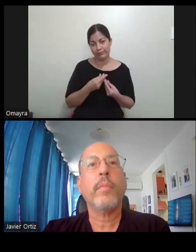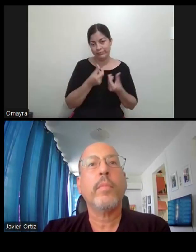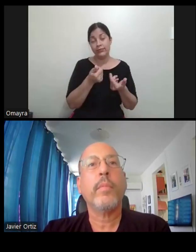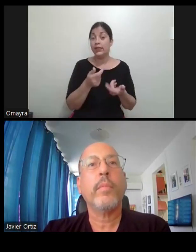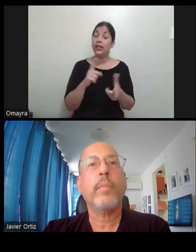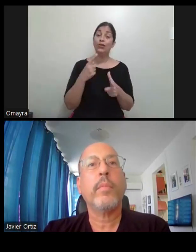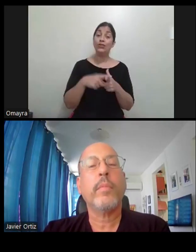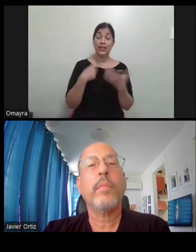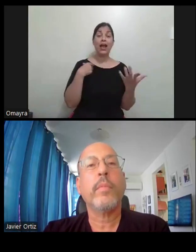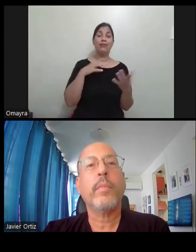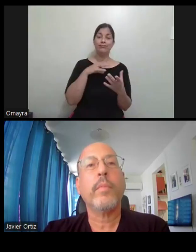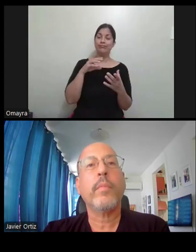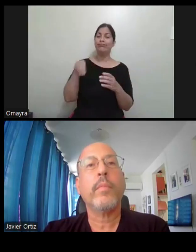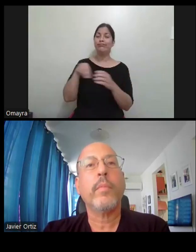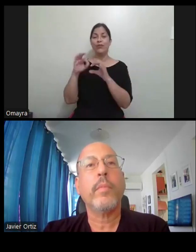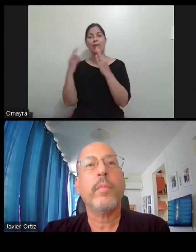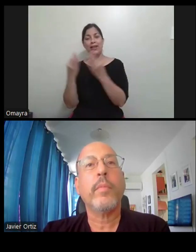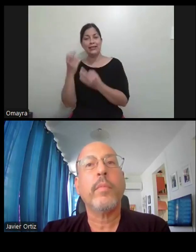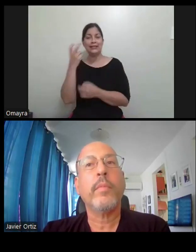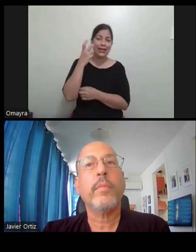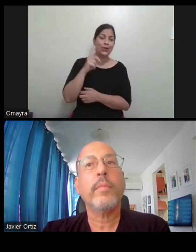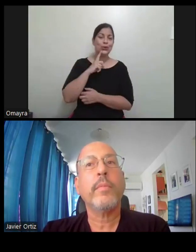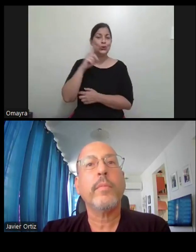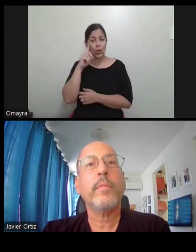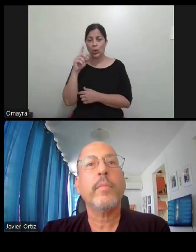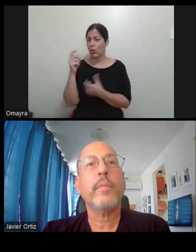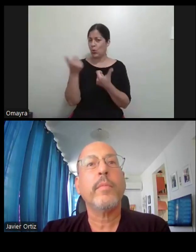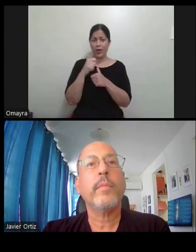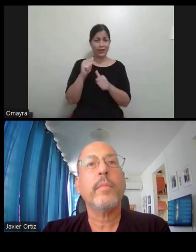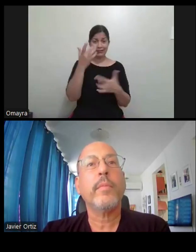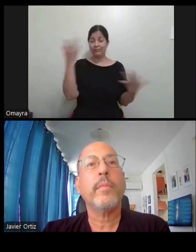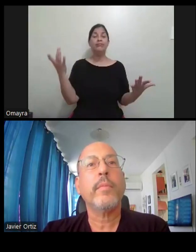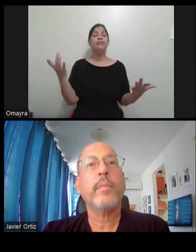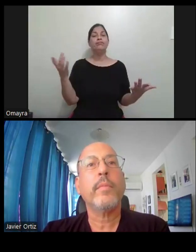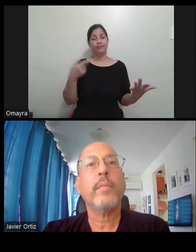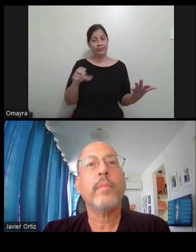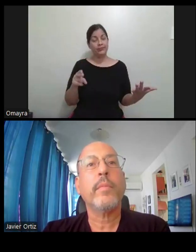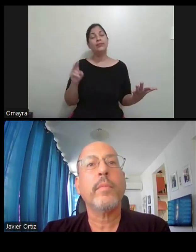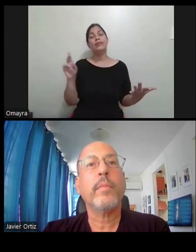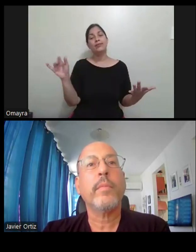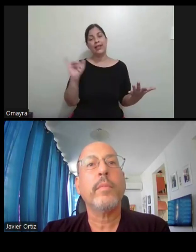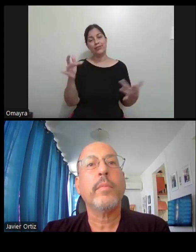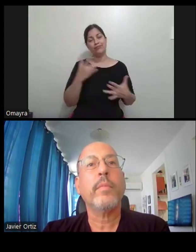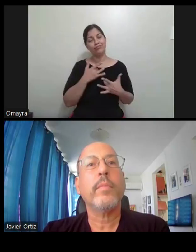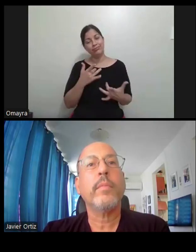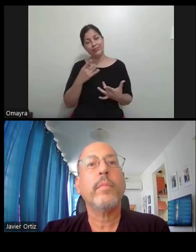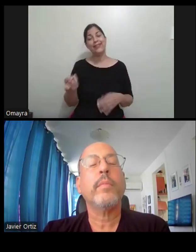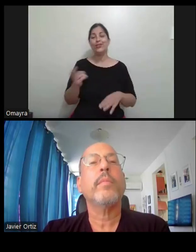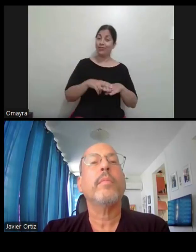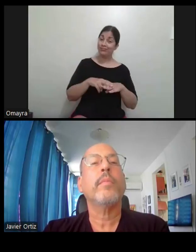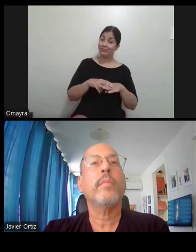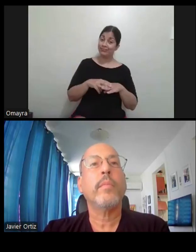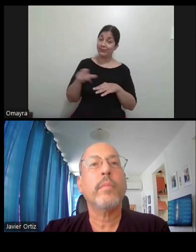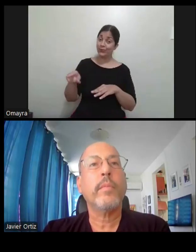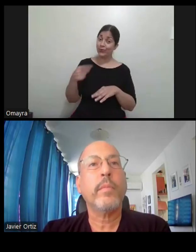entonces ya familiares ciegos, sordos, con cualquier condición, pues ya es una sensibilidad adicional. Y obviamente, pues tú